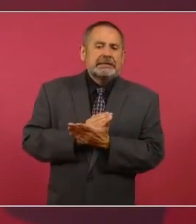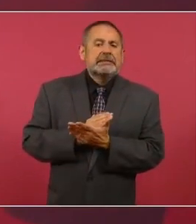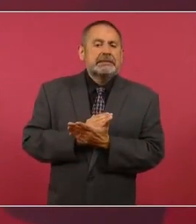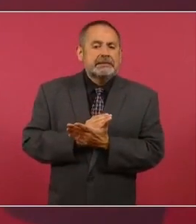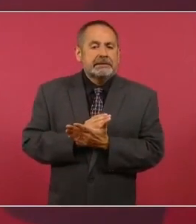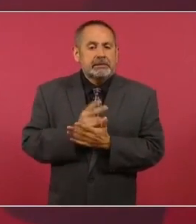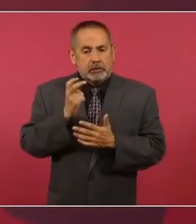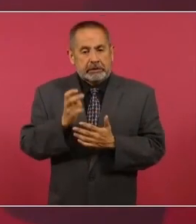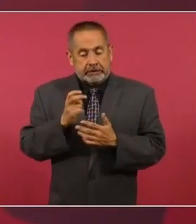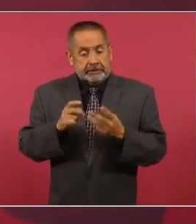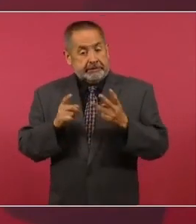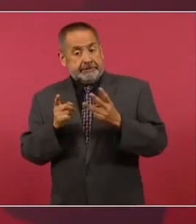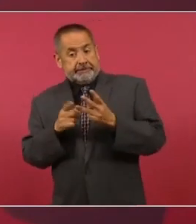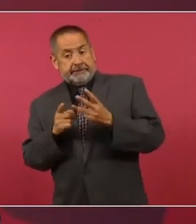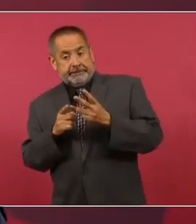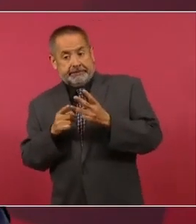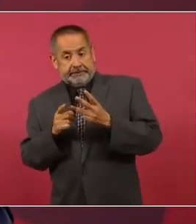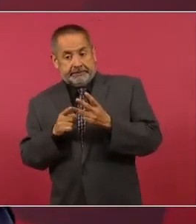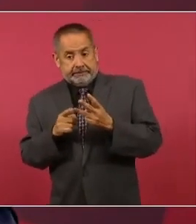Por eso, lo tercero es